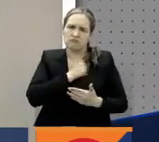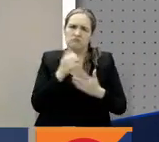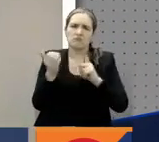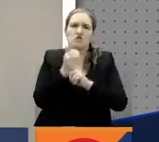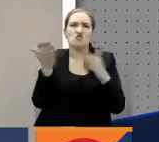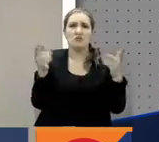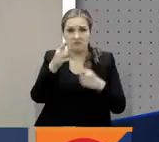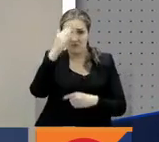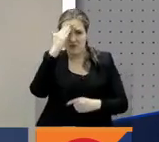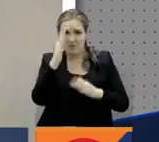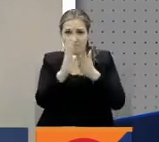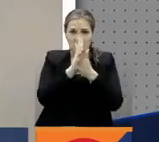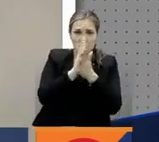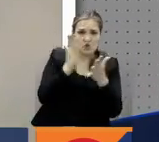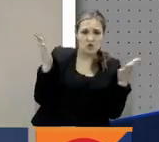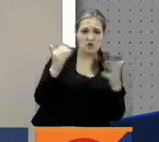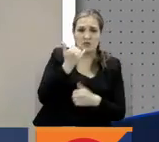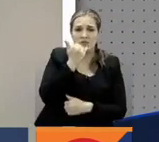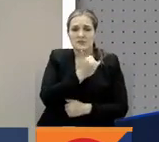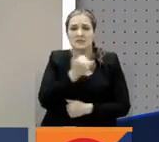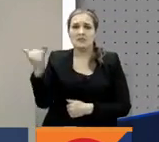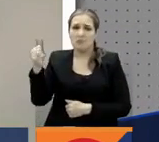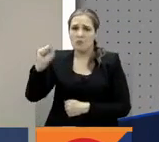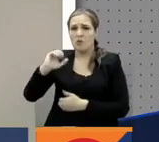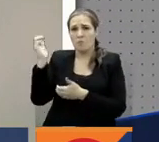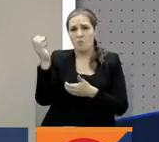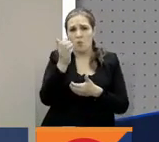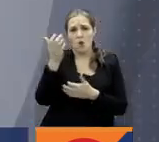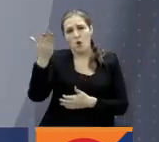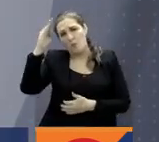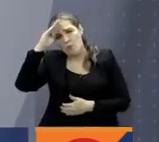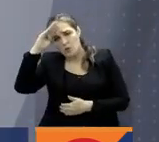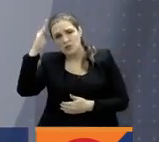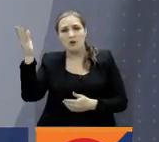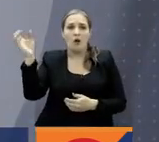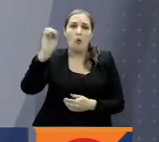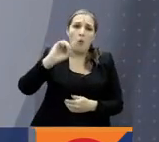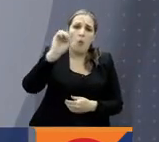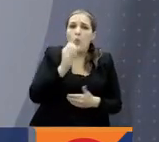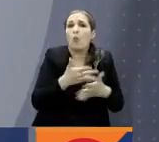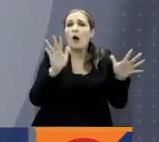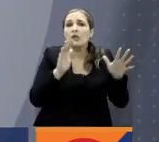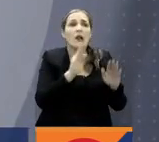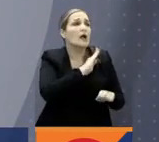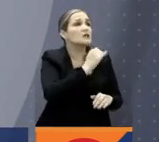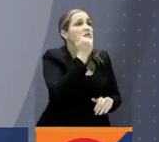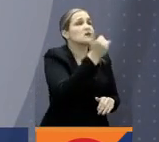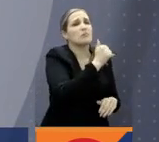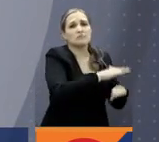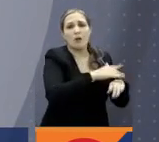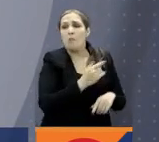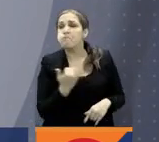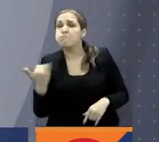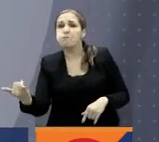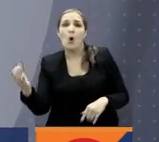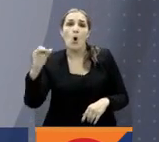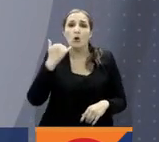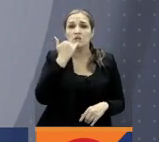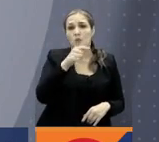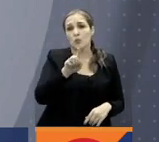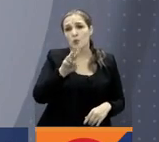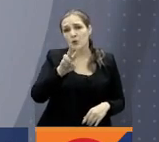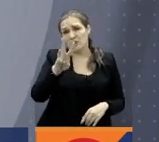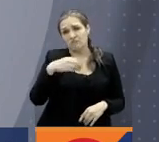Cualquier información puede ser reportada a una estación de policía, bomberos o cualquier alcaldía local o simplemente marcando el